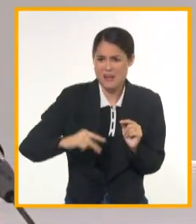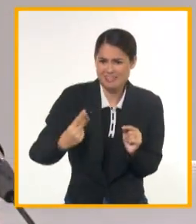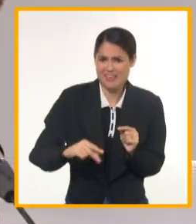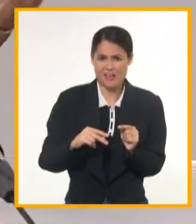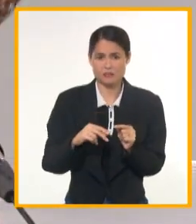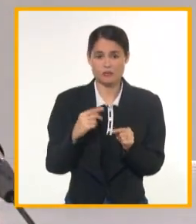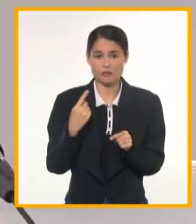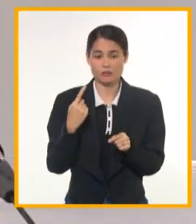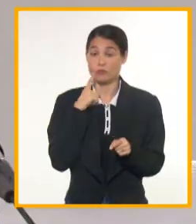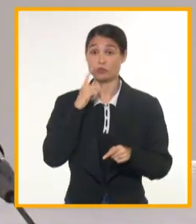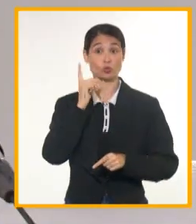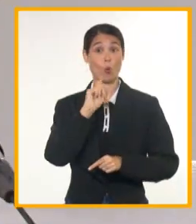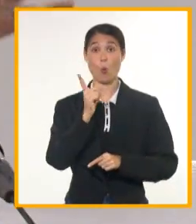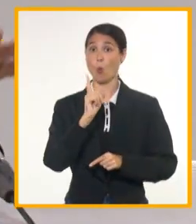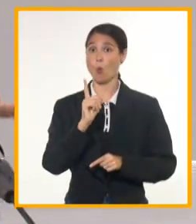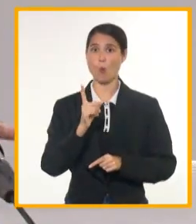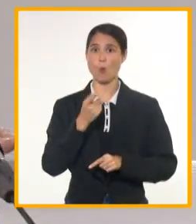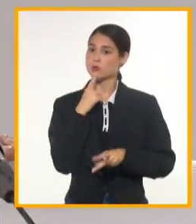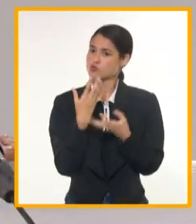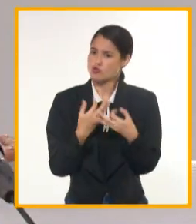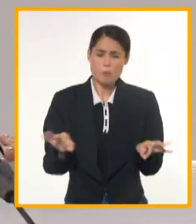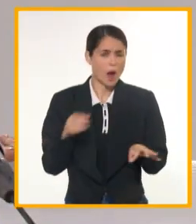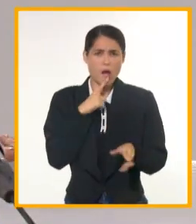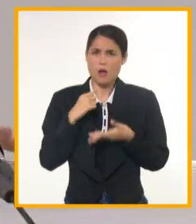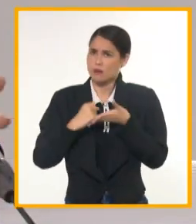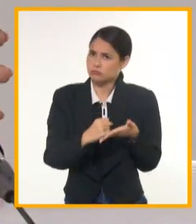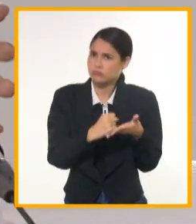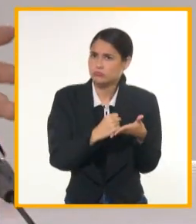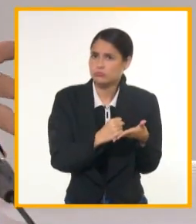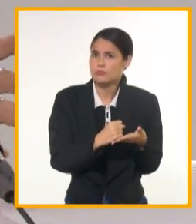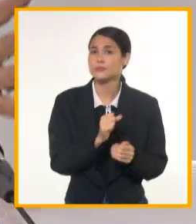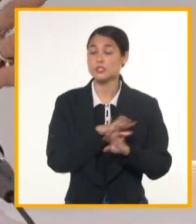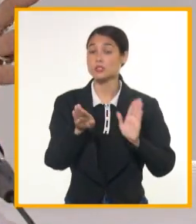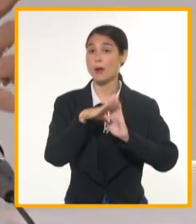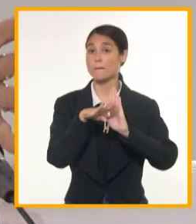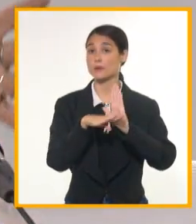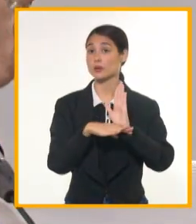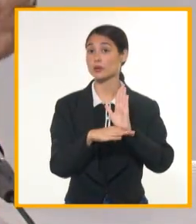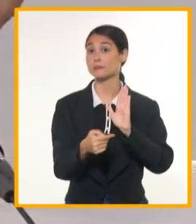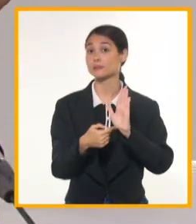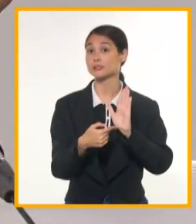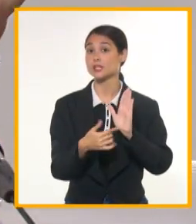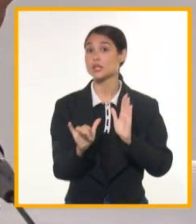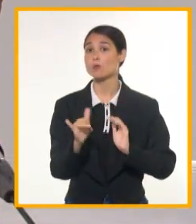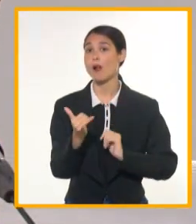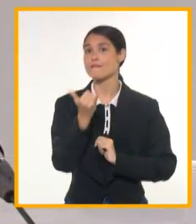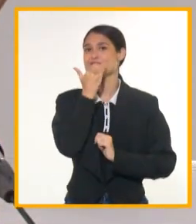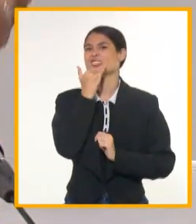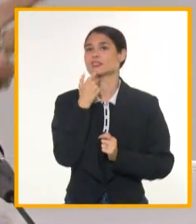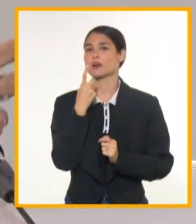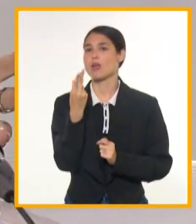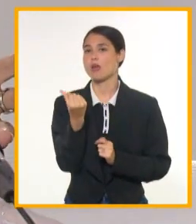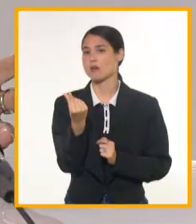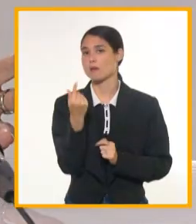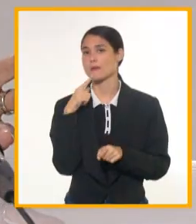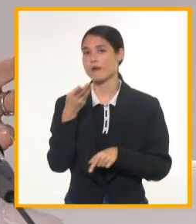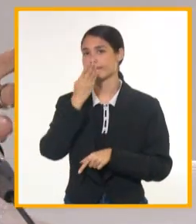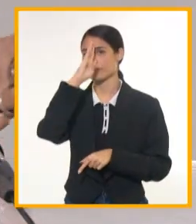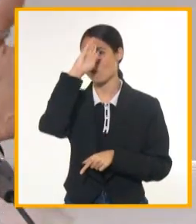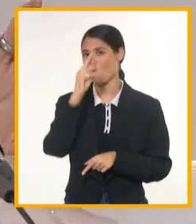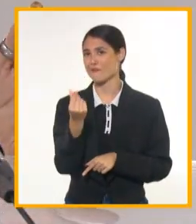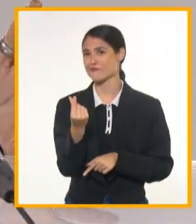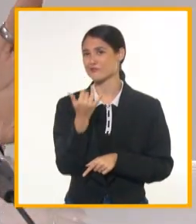Unidos ha querido seguir satanizando este programa y afectar a la economía cubana con una nueva medida consistente